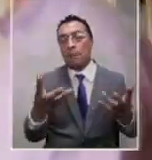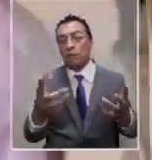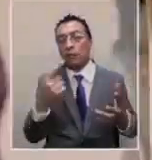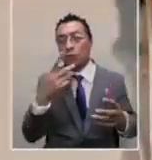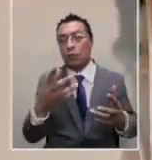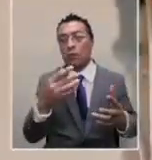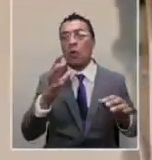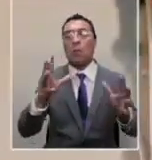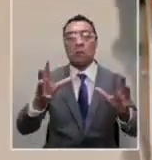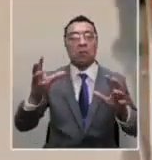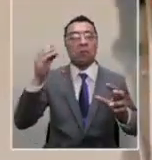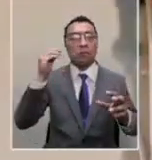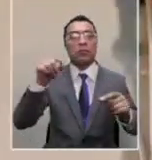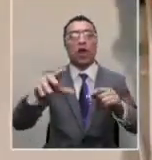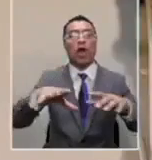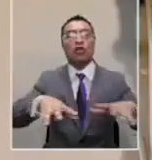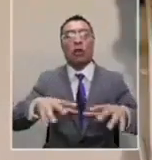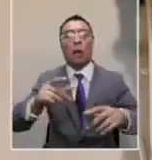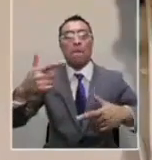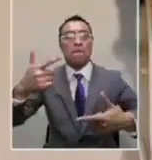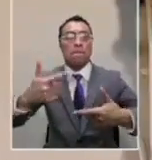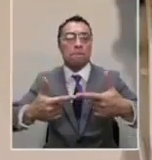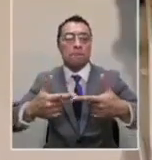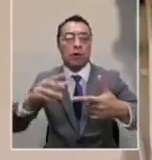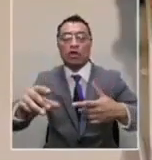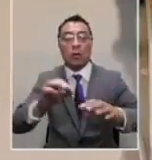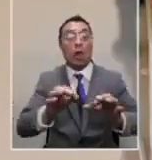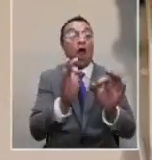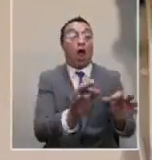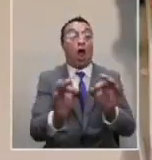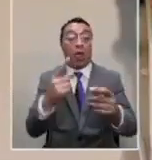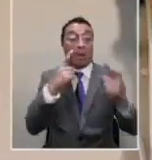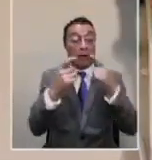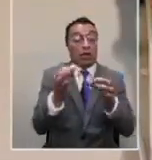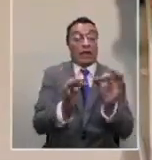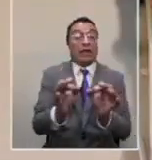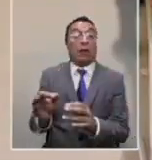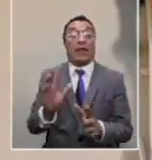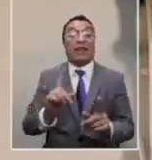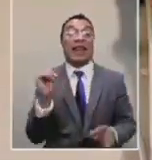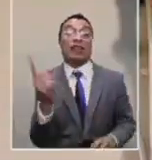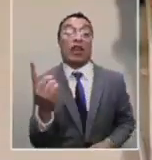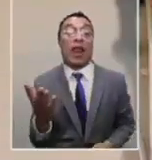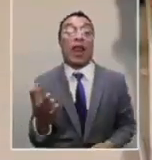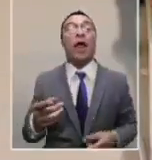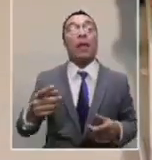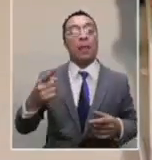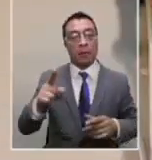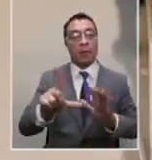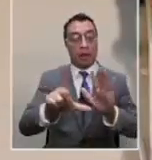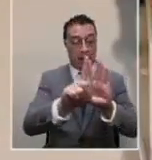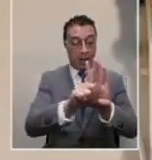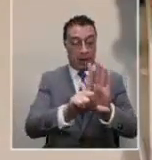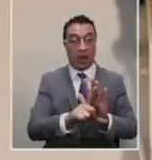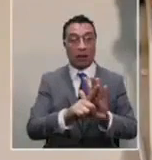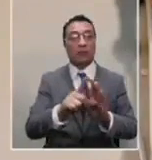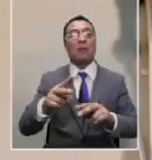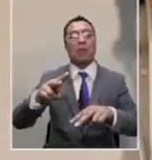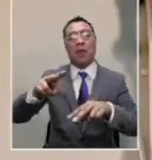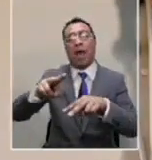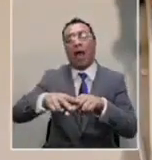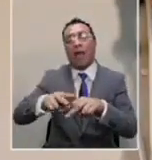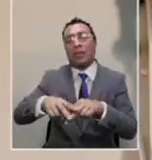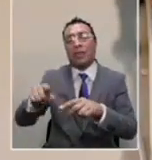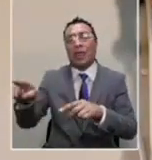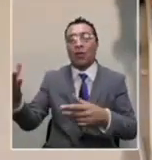un migrante, un extranjero que era considerado un potencial enemigo político para el orden nacional, ¿ya? Entonces es una legislación que está